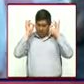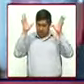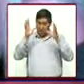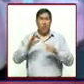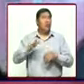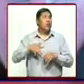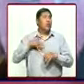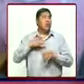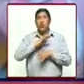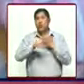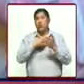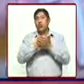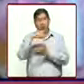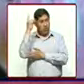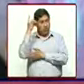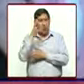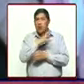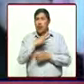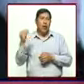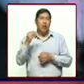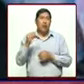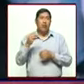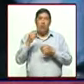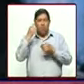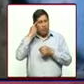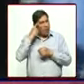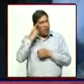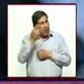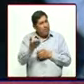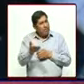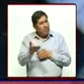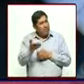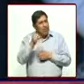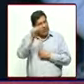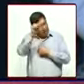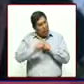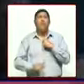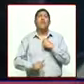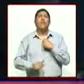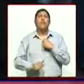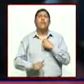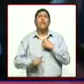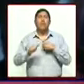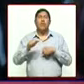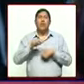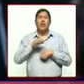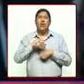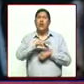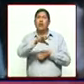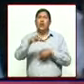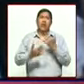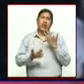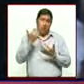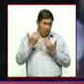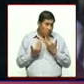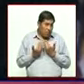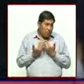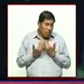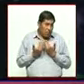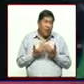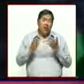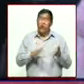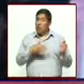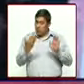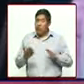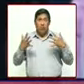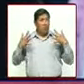sintiendo prácticamente en toda Bolivia. Y puede usted imaginarse el daño en los lugares donde se está quemando, están